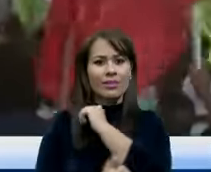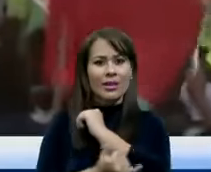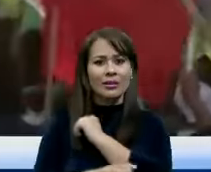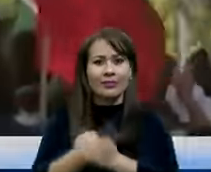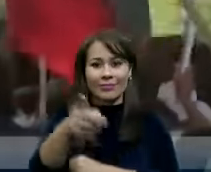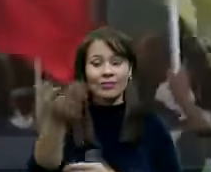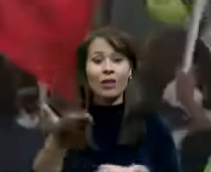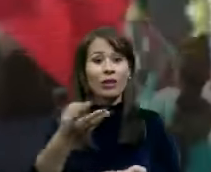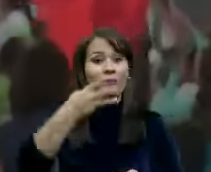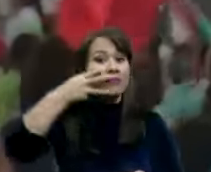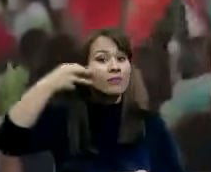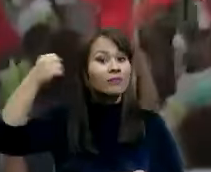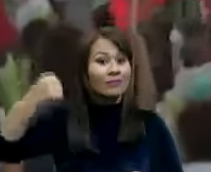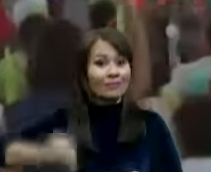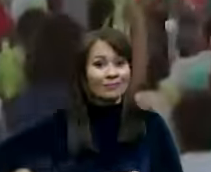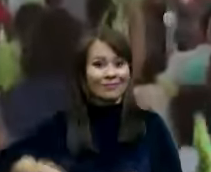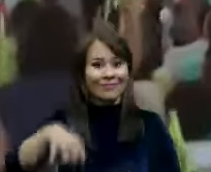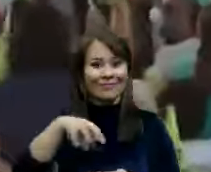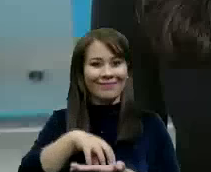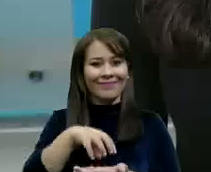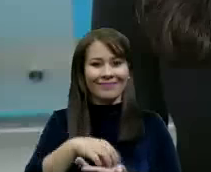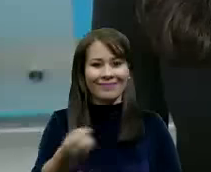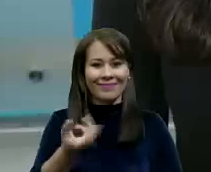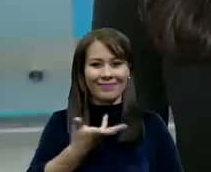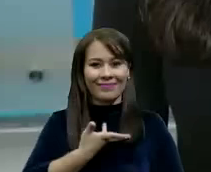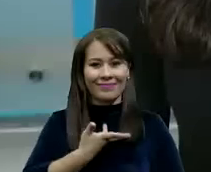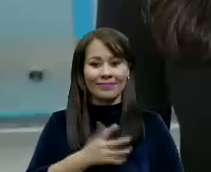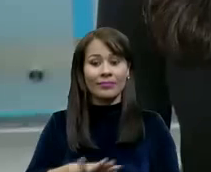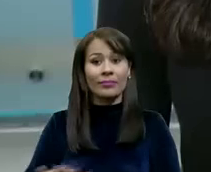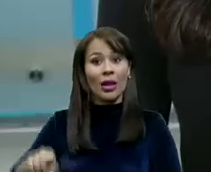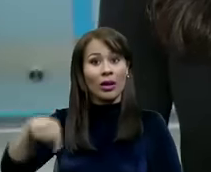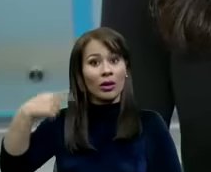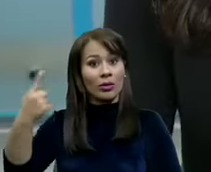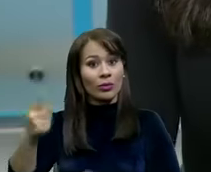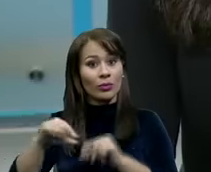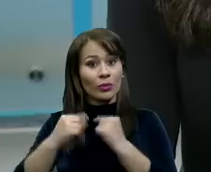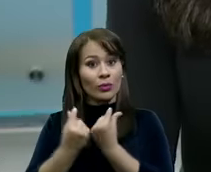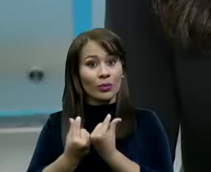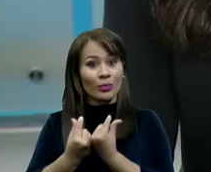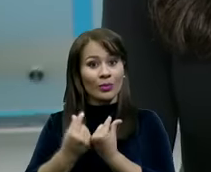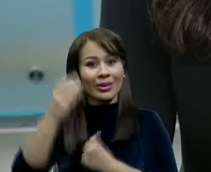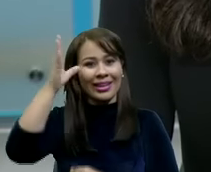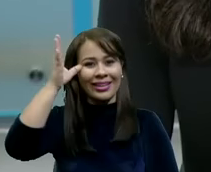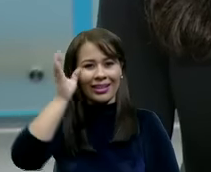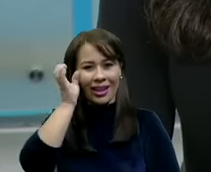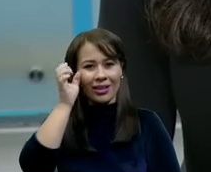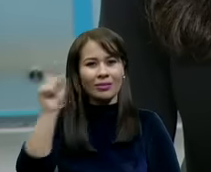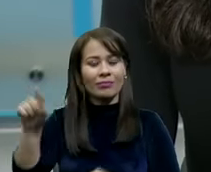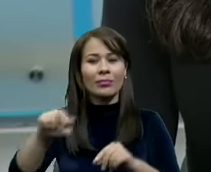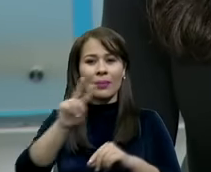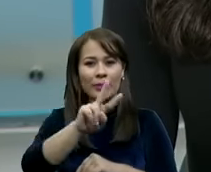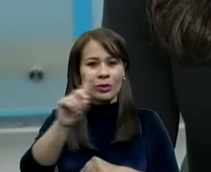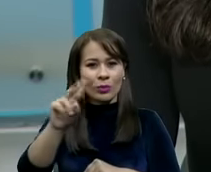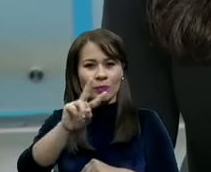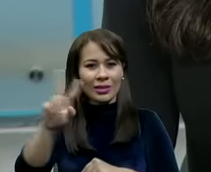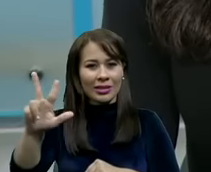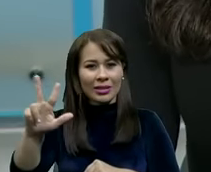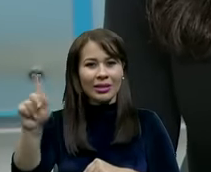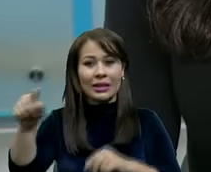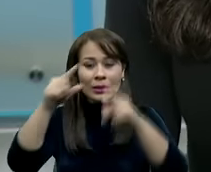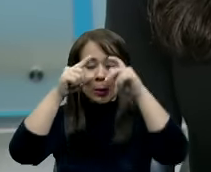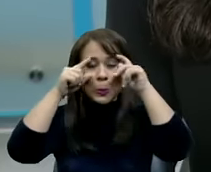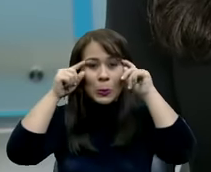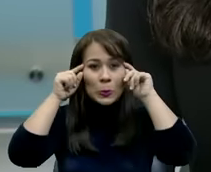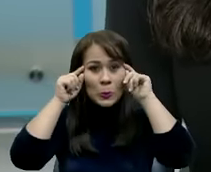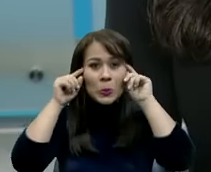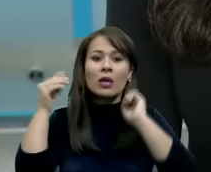Santo Domingo de Los Áchilas, informó Gisela Moreira. El candidato a la presidencia por la Alianza Creo Suma, Guillermo Lasso,